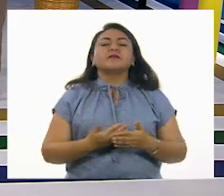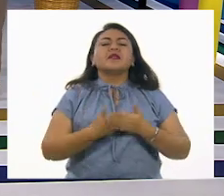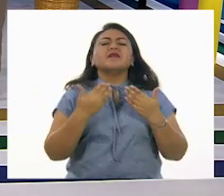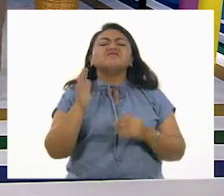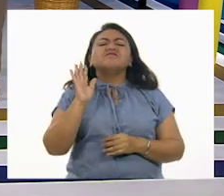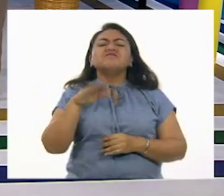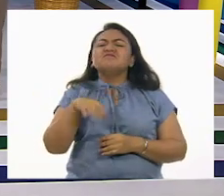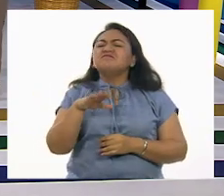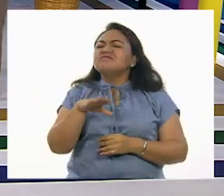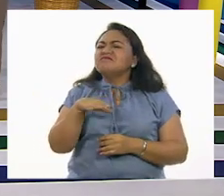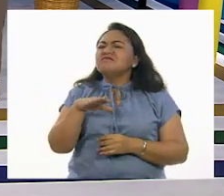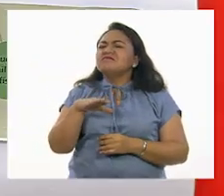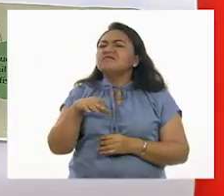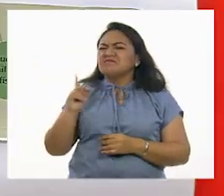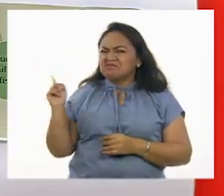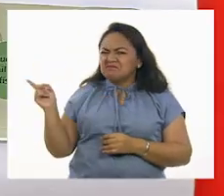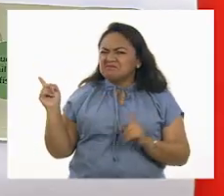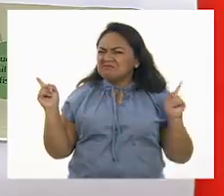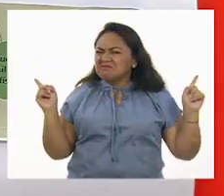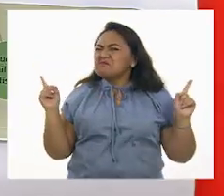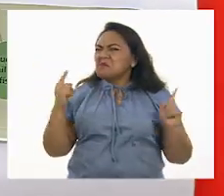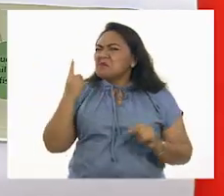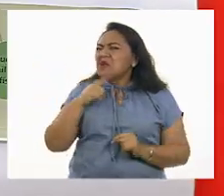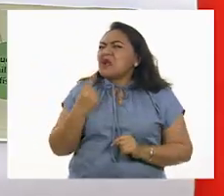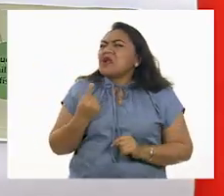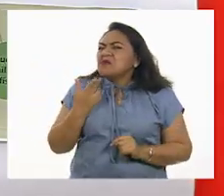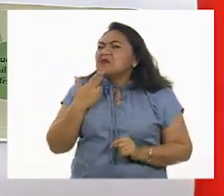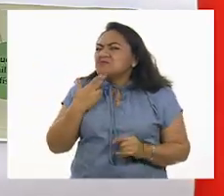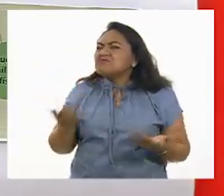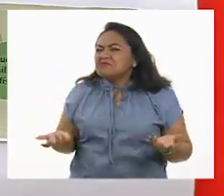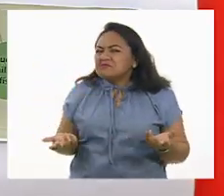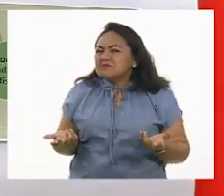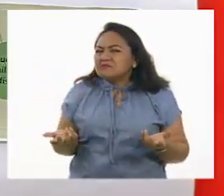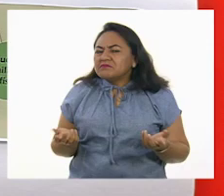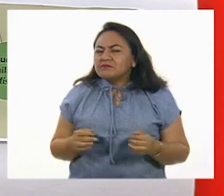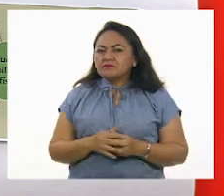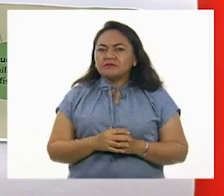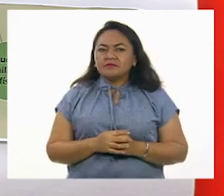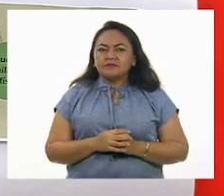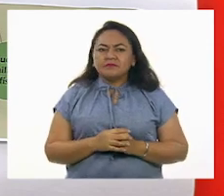Alberto, ¿y estos para qué los vamos a utilizar?